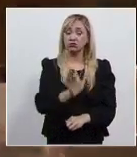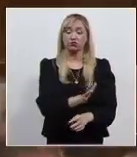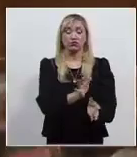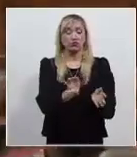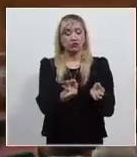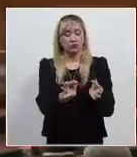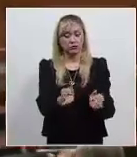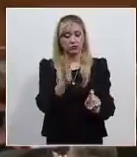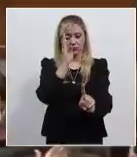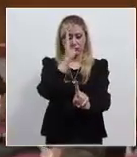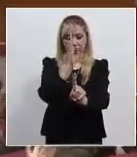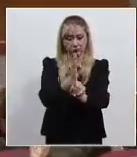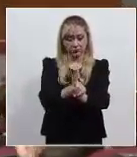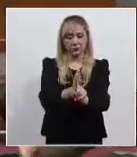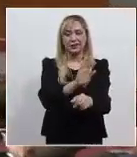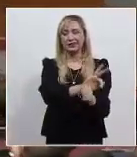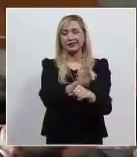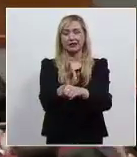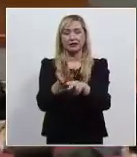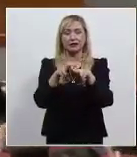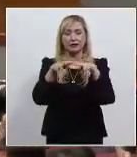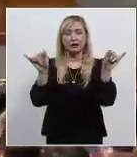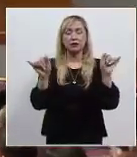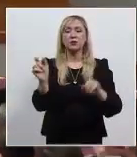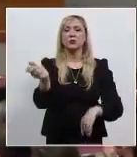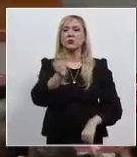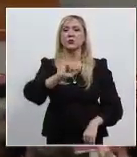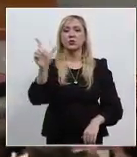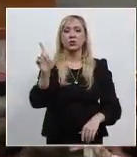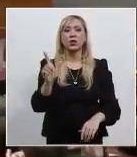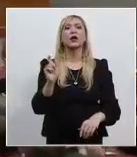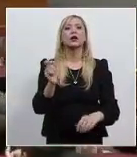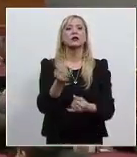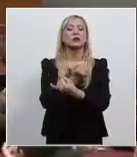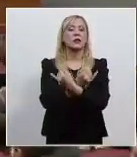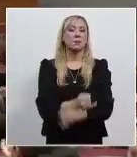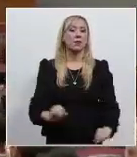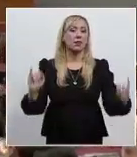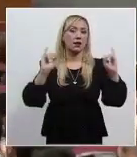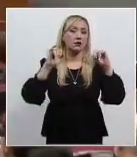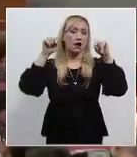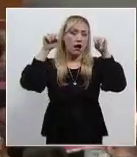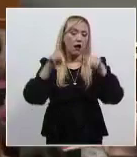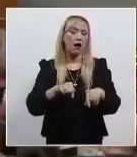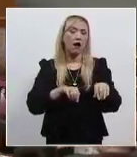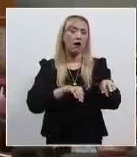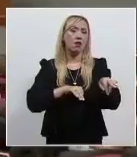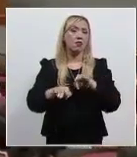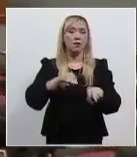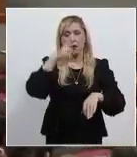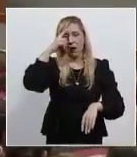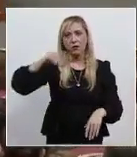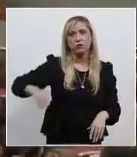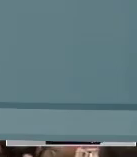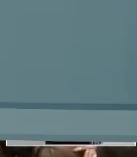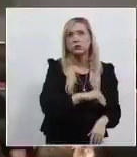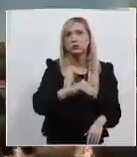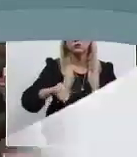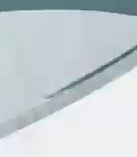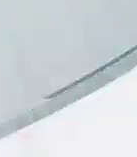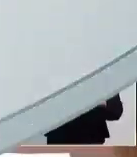objetividad, imparcialidad, además de profesionalismo e independencia que rigen la carrera judicial.